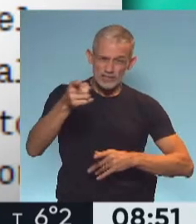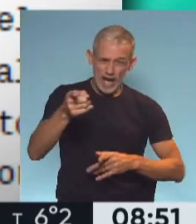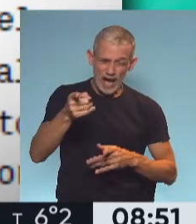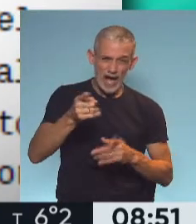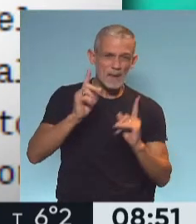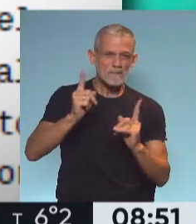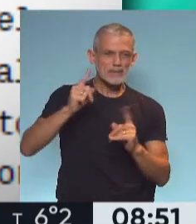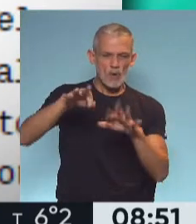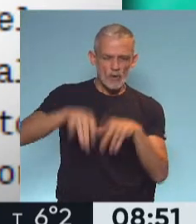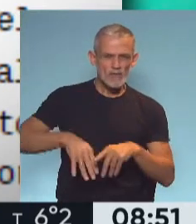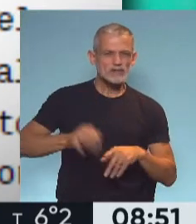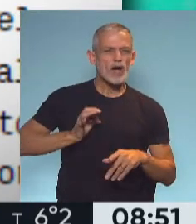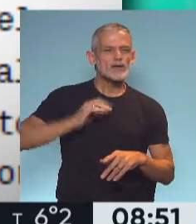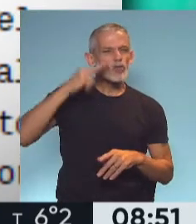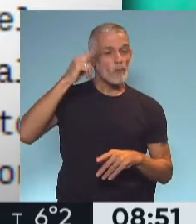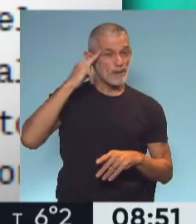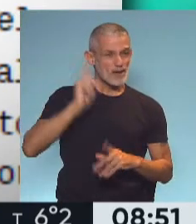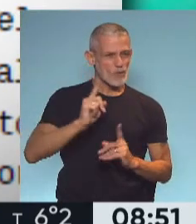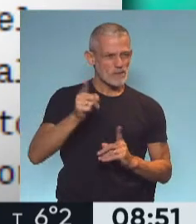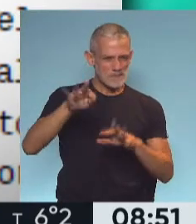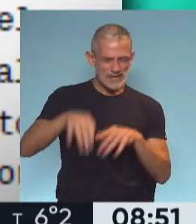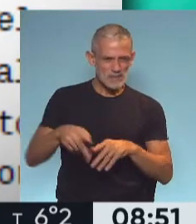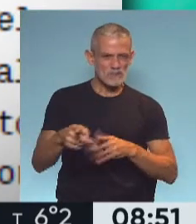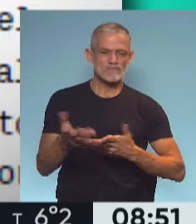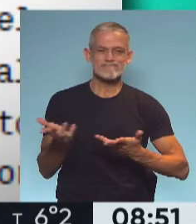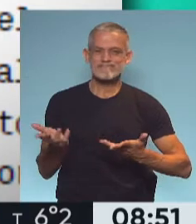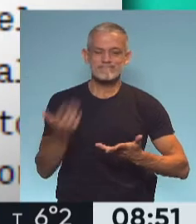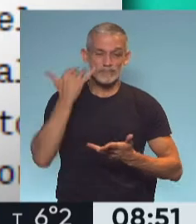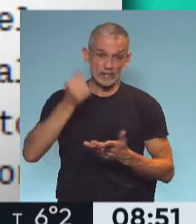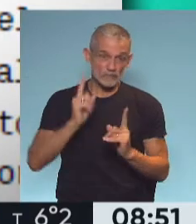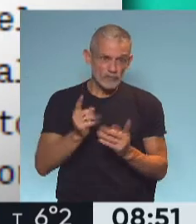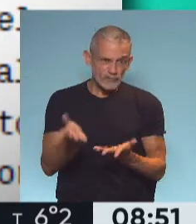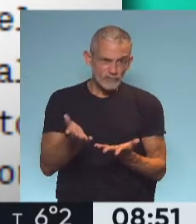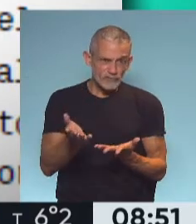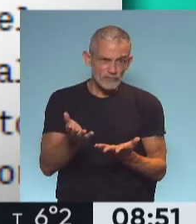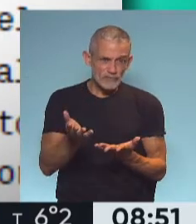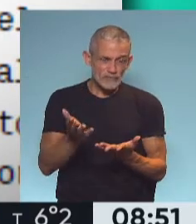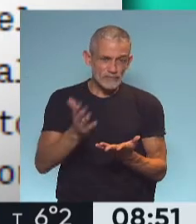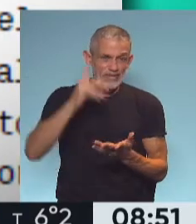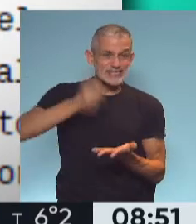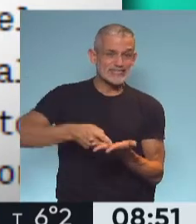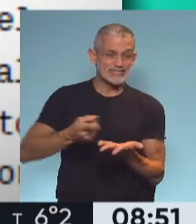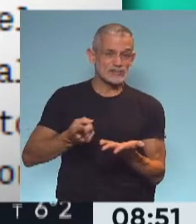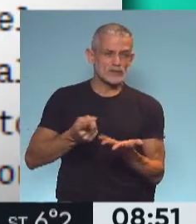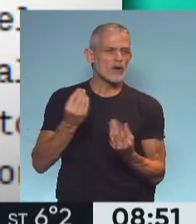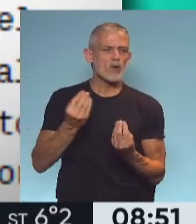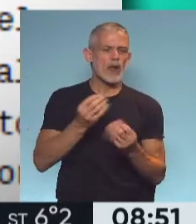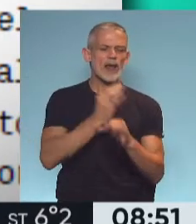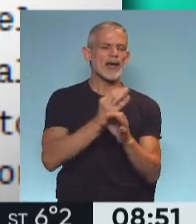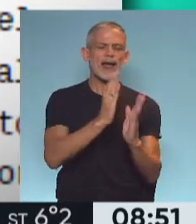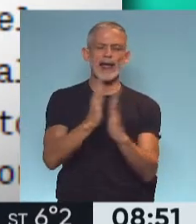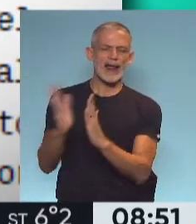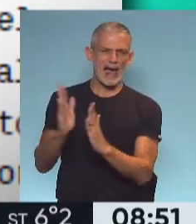este fallo de 2009 que hablábamos que se encuentra firme y que se refiere a la categorización que